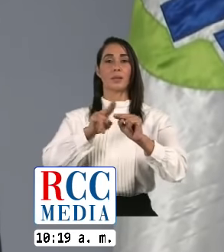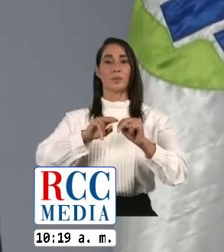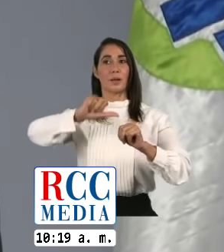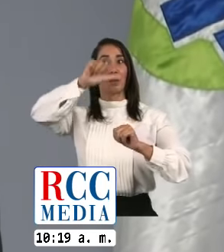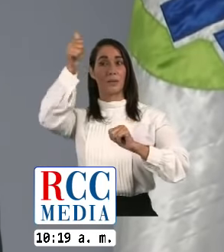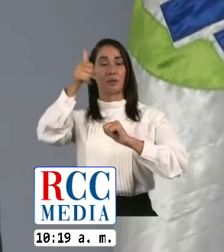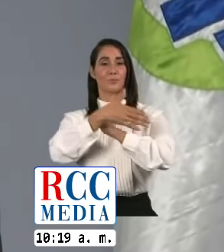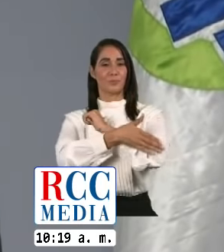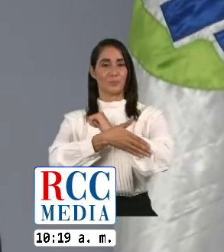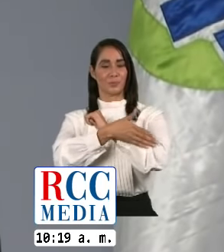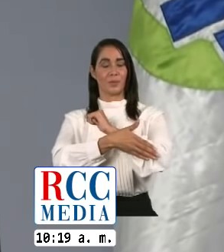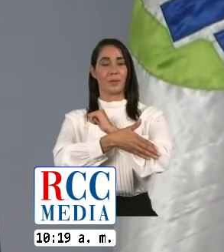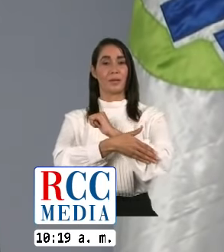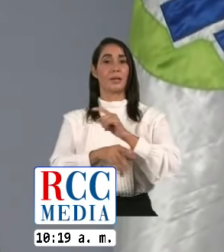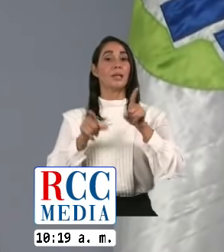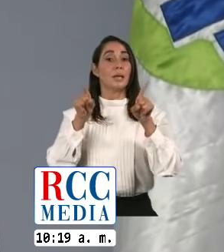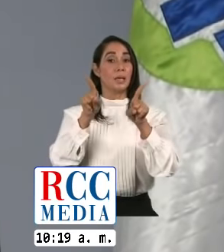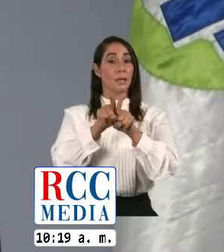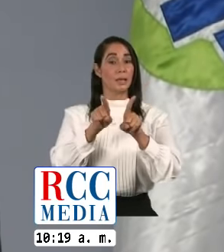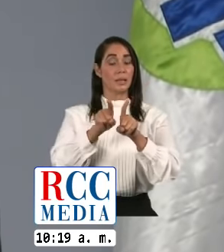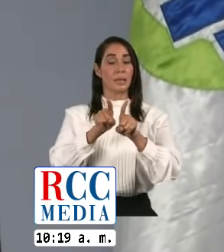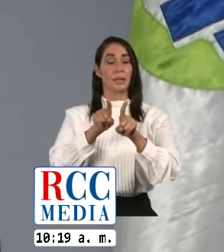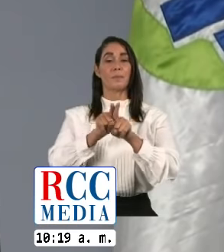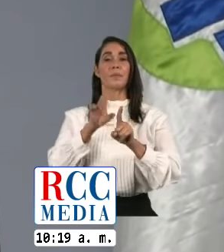extranjero. Igualmente,